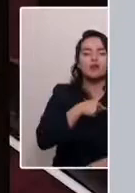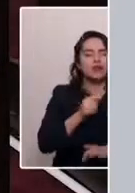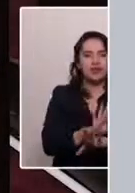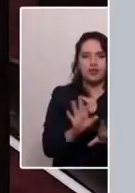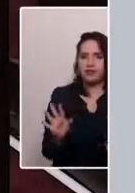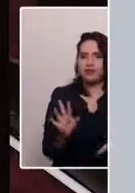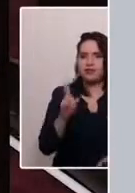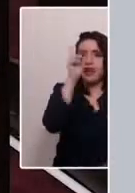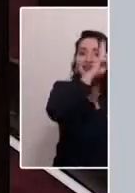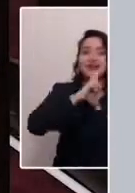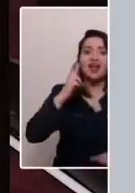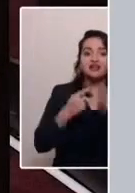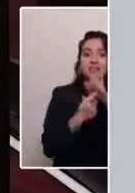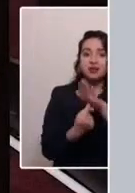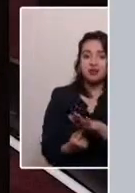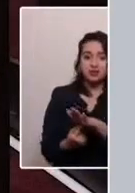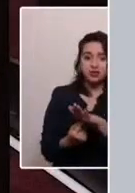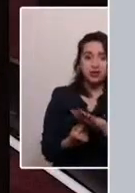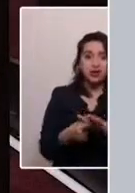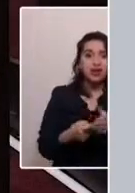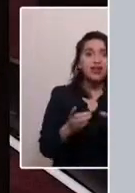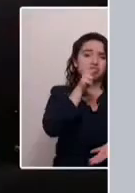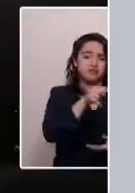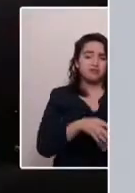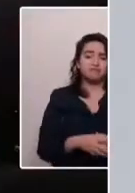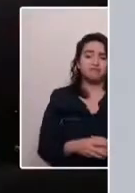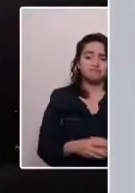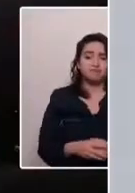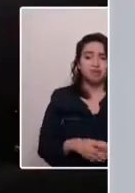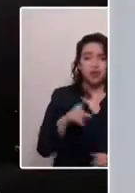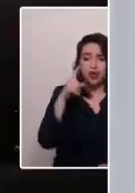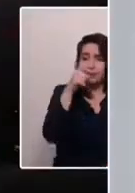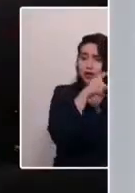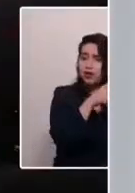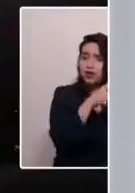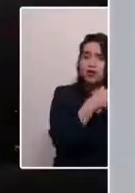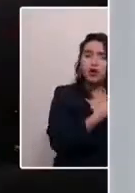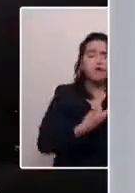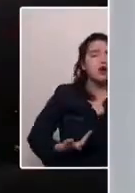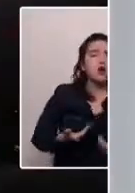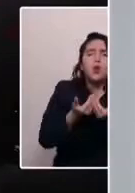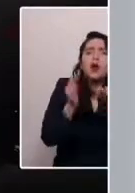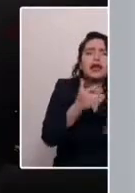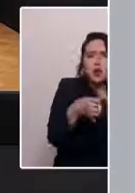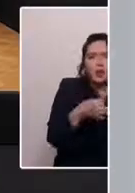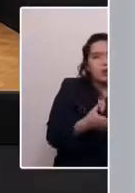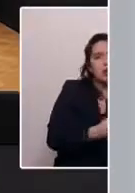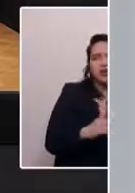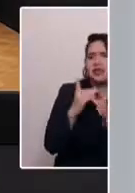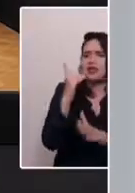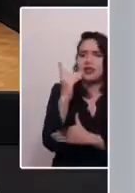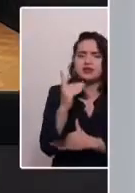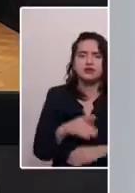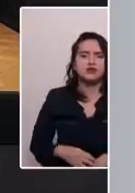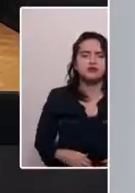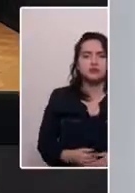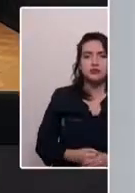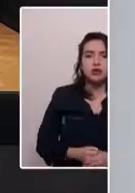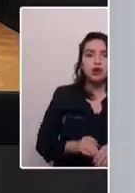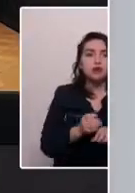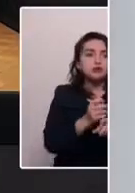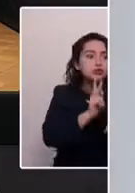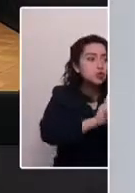a la comisión para en esa instancia buscar perfeccionar ciertas propuestas que ve hoy el pleno de la convención